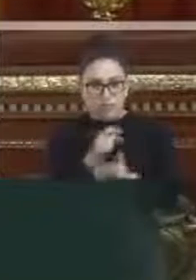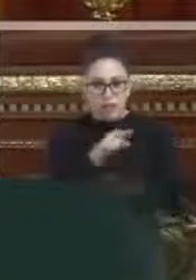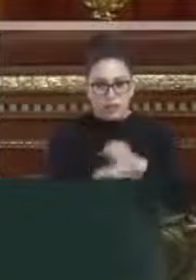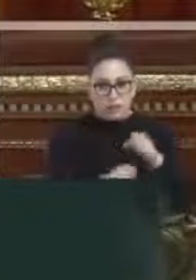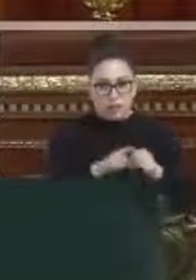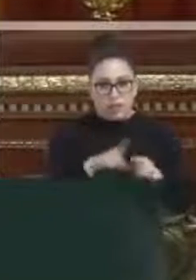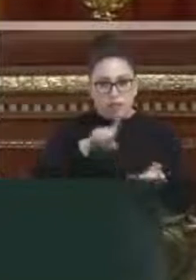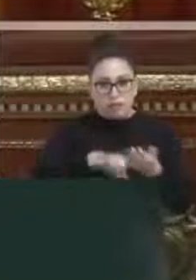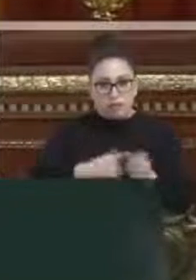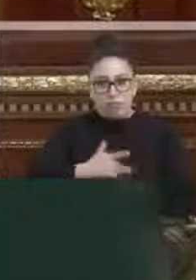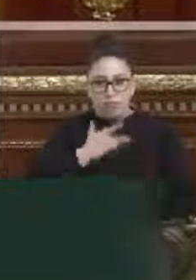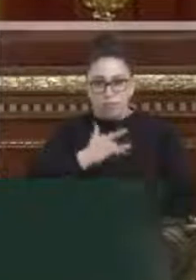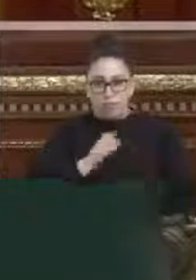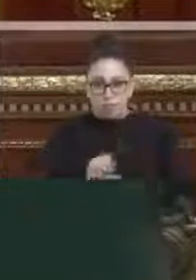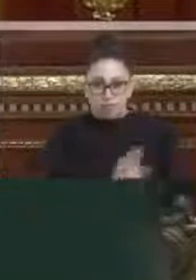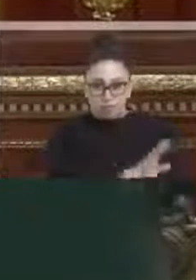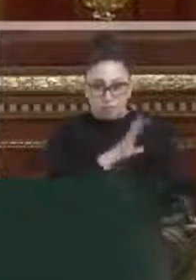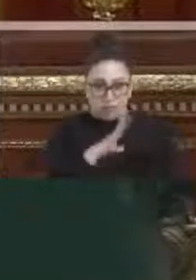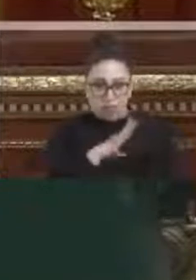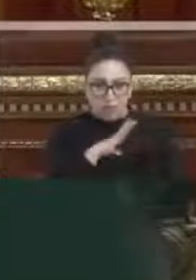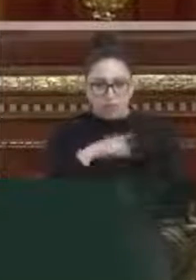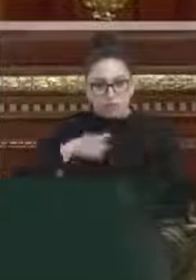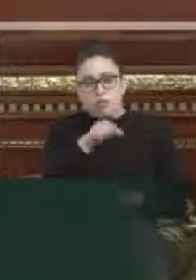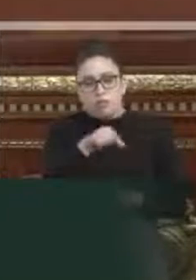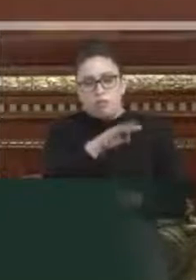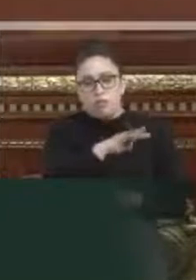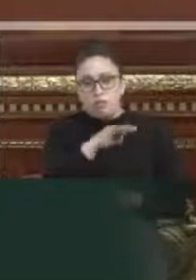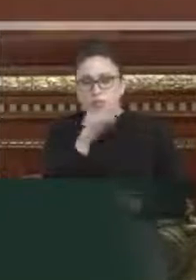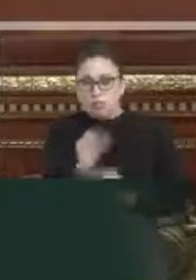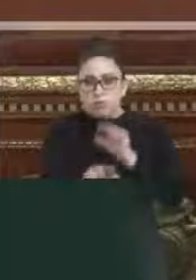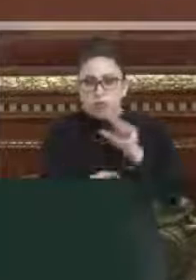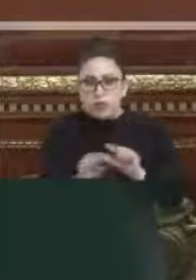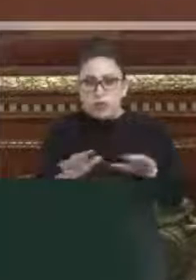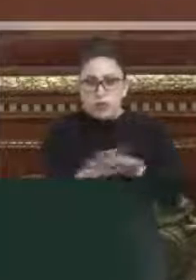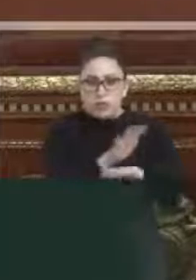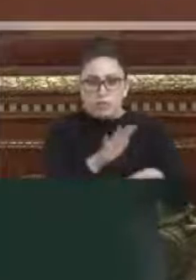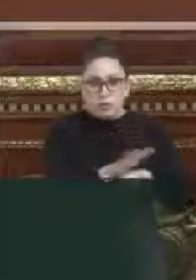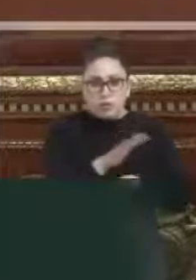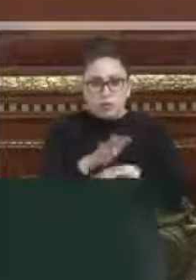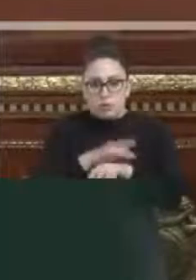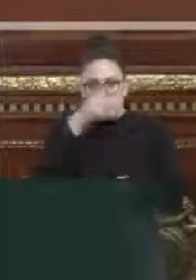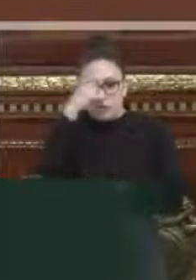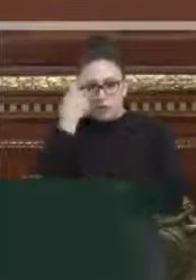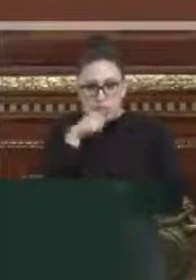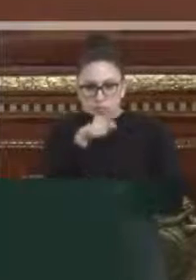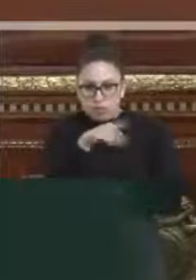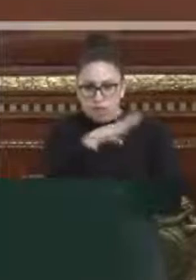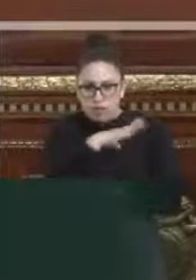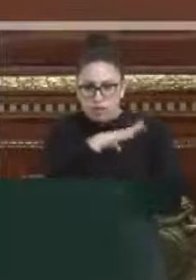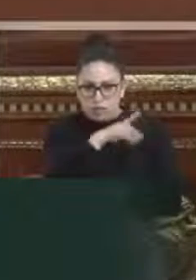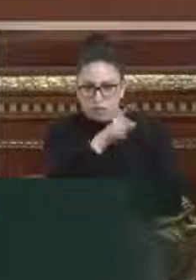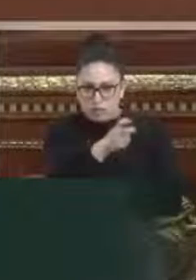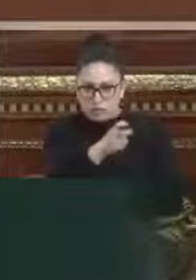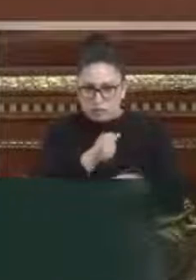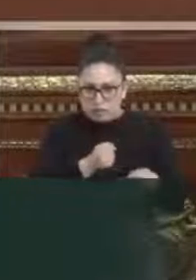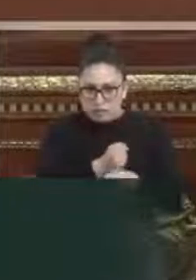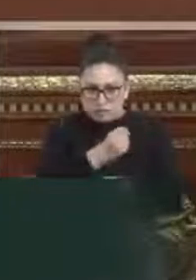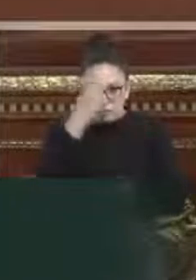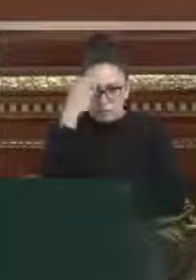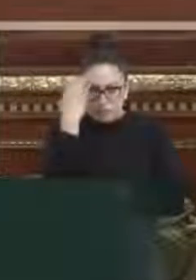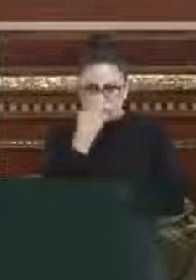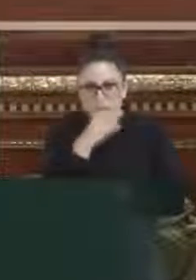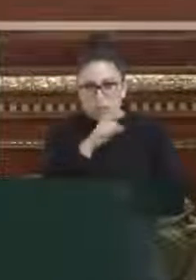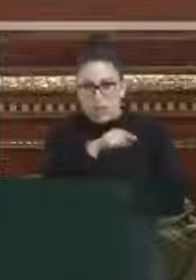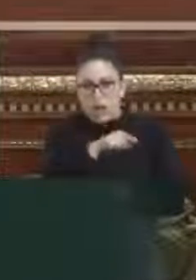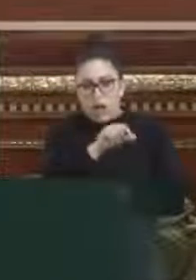instruya sobre el cuidado y protección de los animales como seres sintientes a las y los alumnos de todos los grados escolares en la Ciudad de México y así